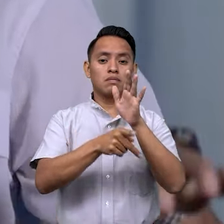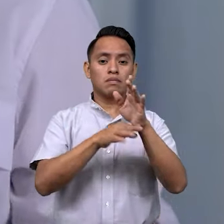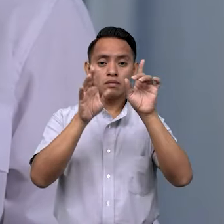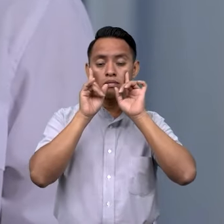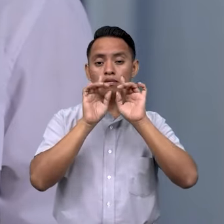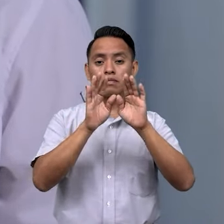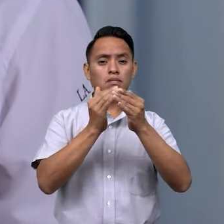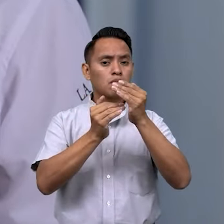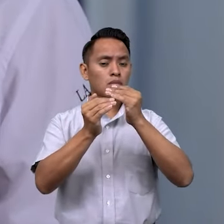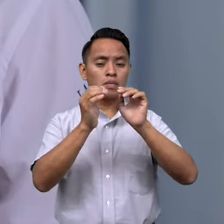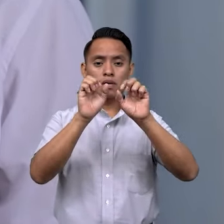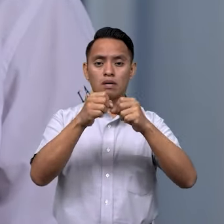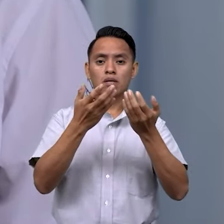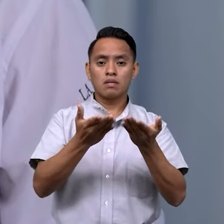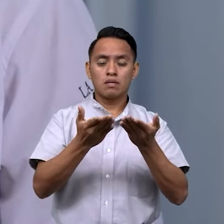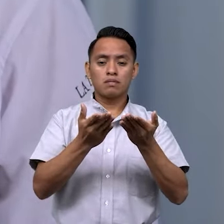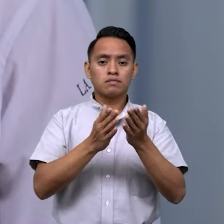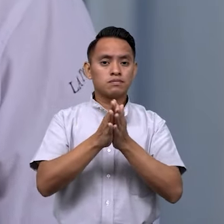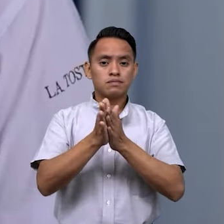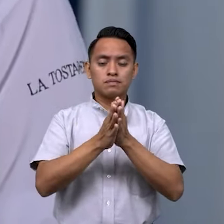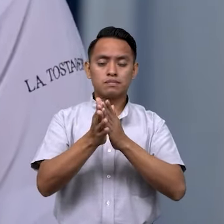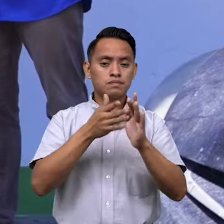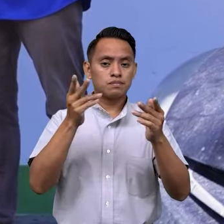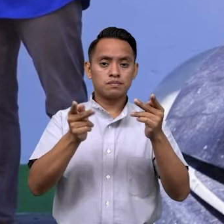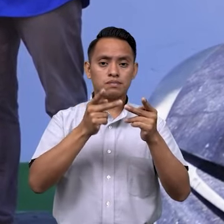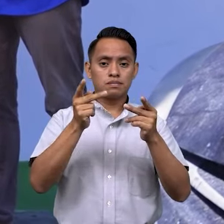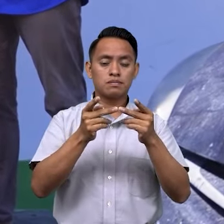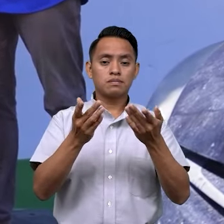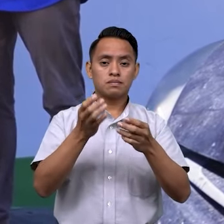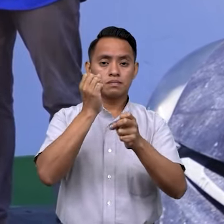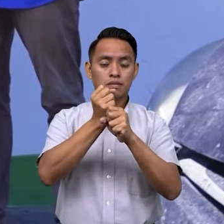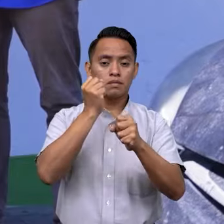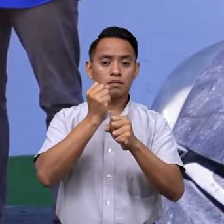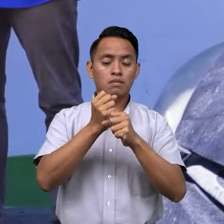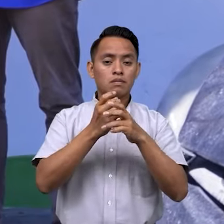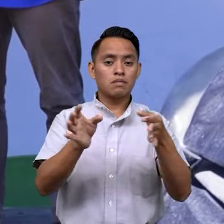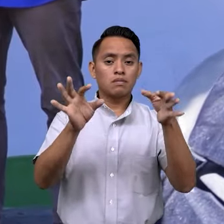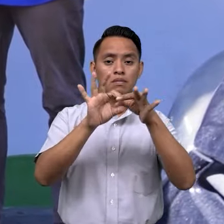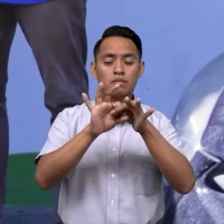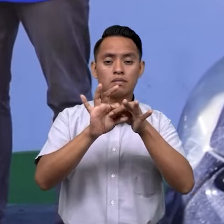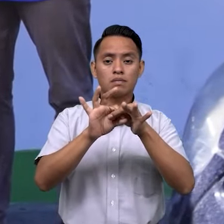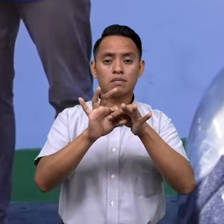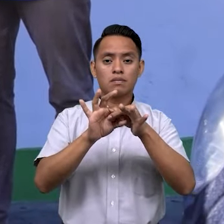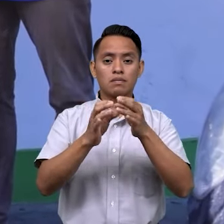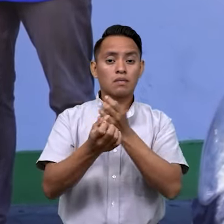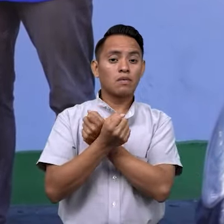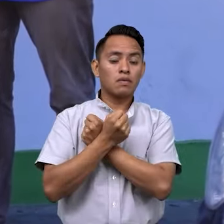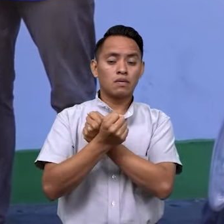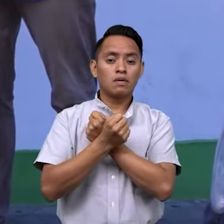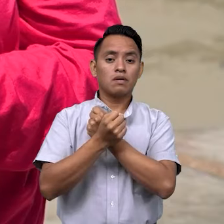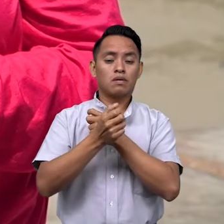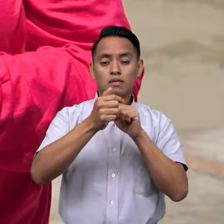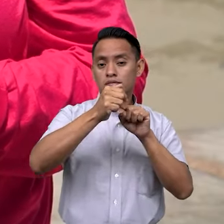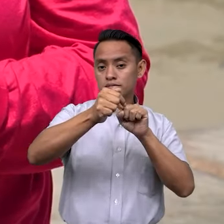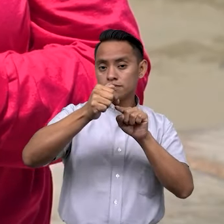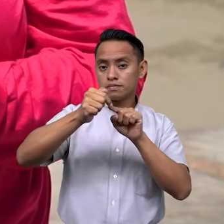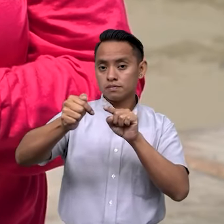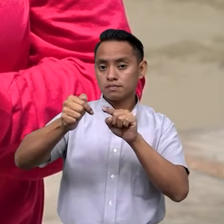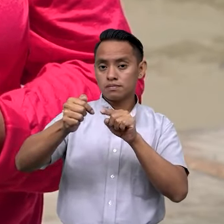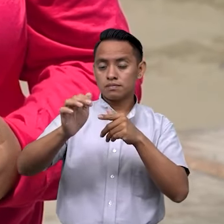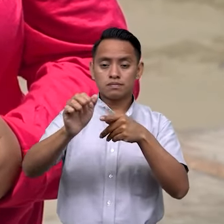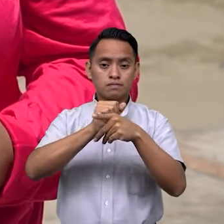de lo más que puedan, y para mí ha sido una calificación bastante buena. Venimos trabajando con ellos, ese amor al municipio,